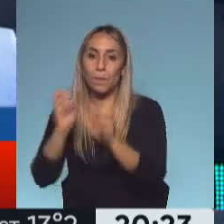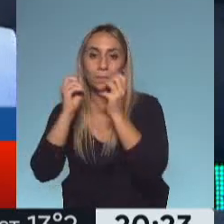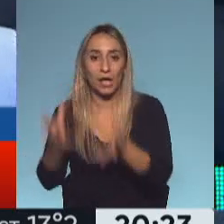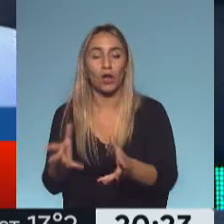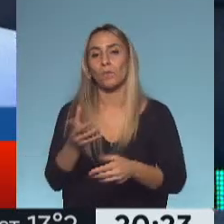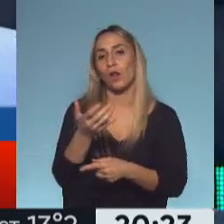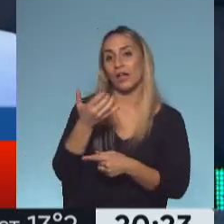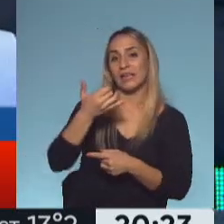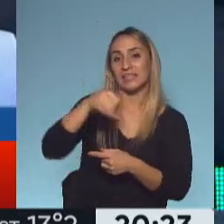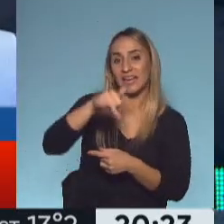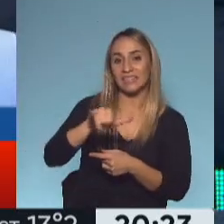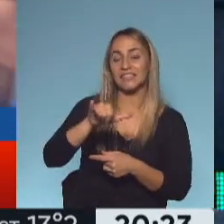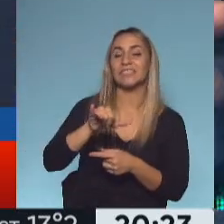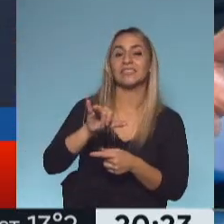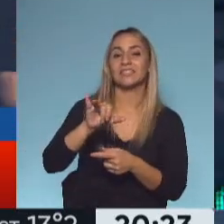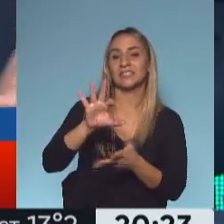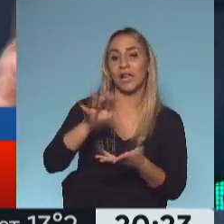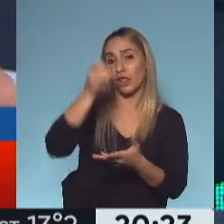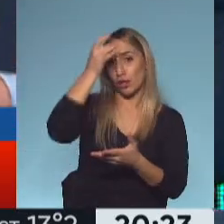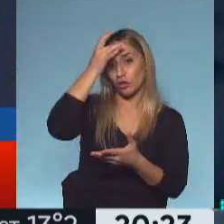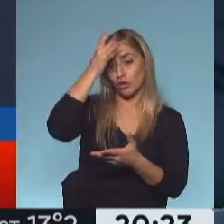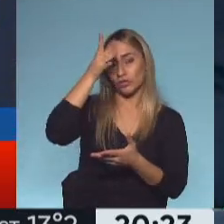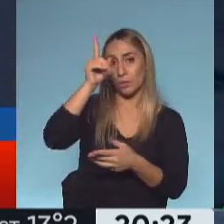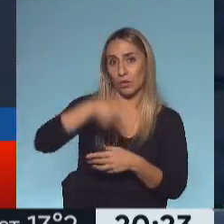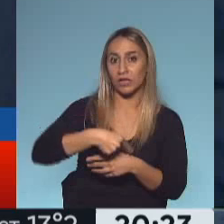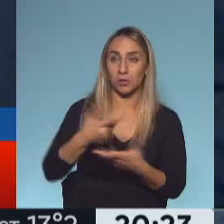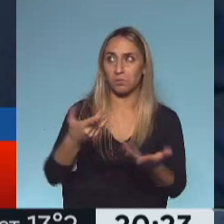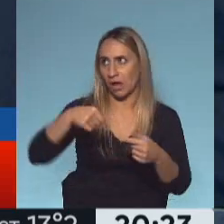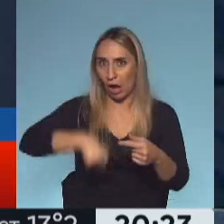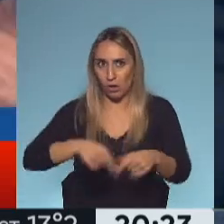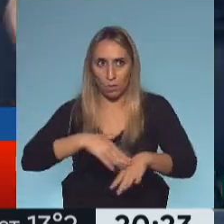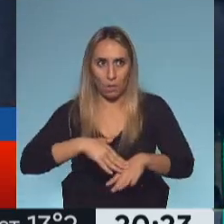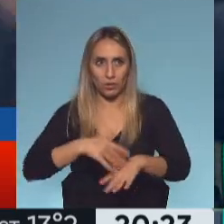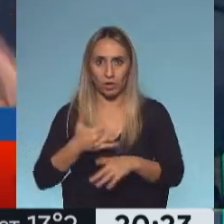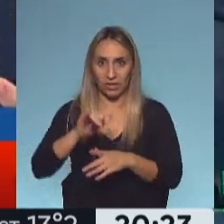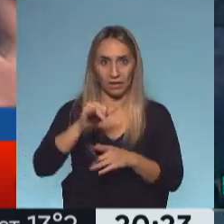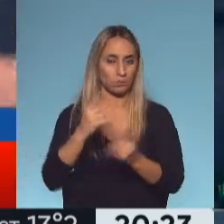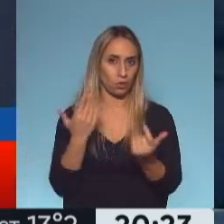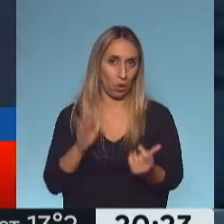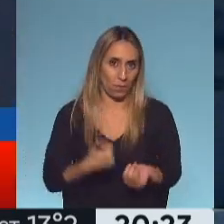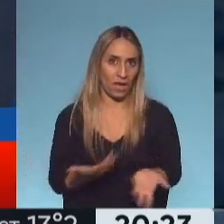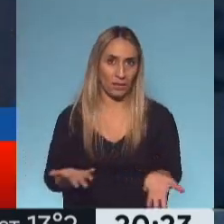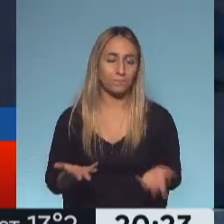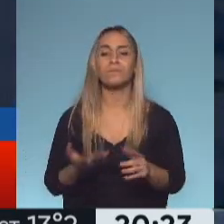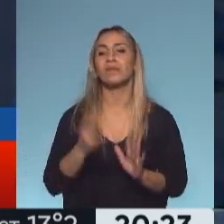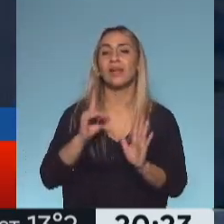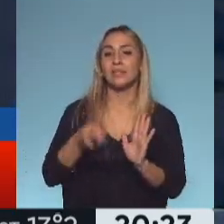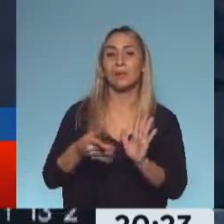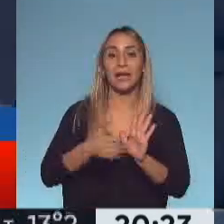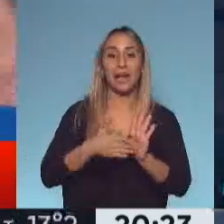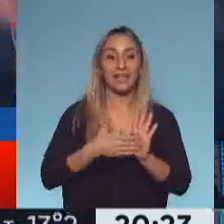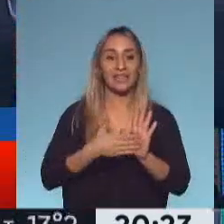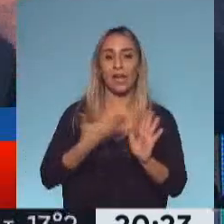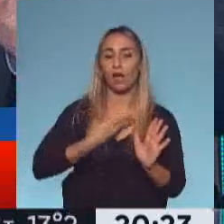subsidio de tasa del 12%. Es una tasa realmente muy conveniente en este momento, y donde además ponemos una garantía del